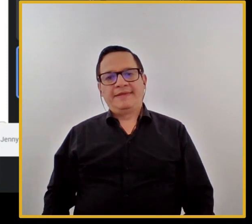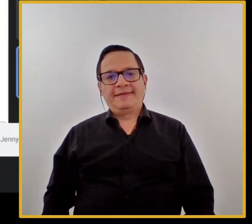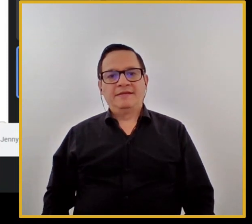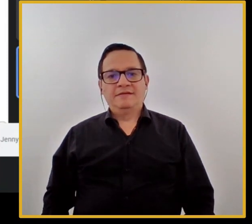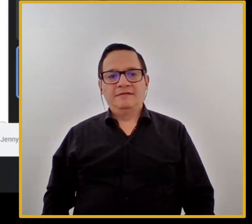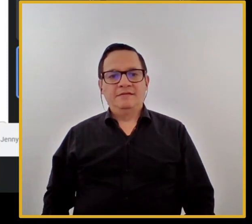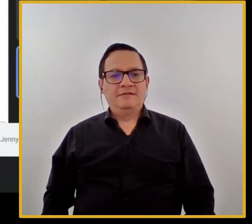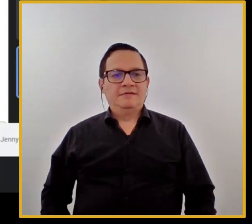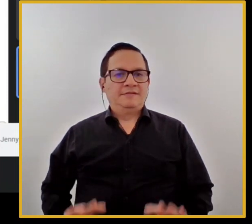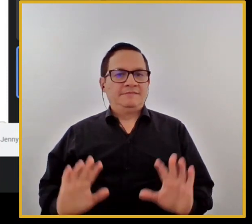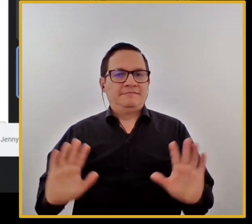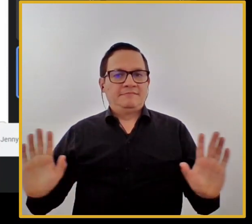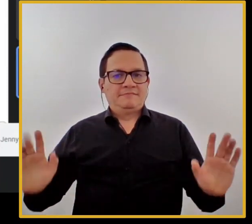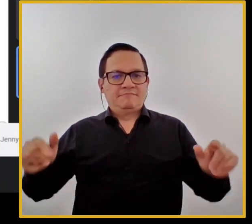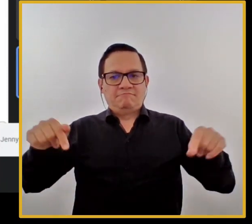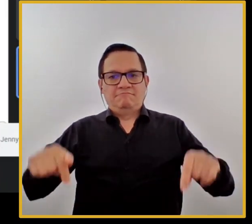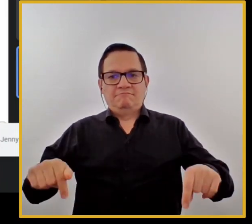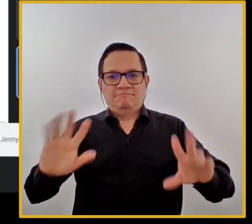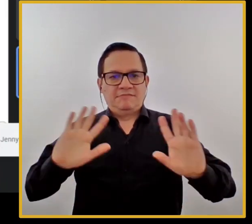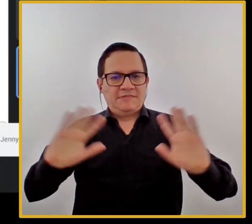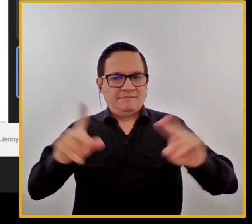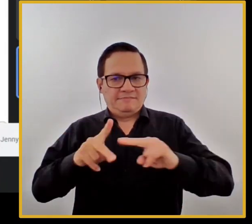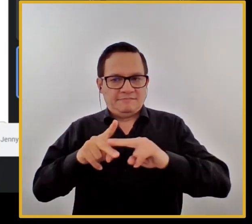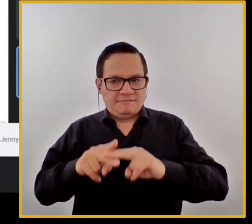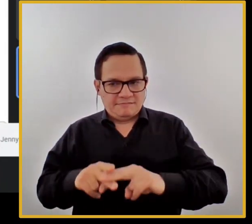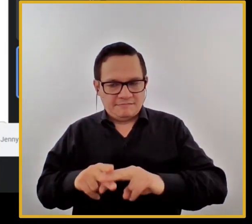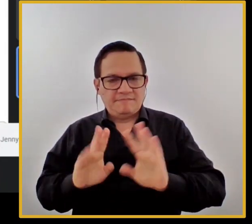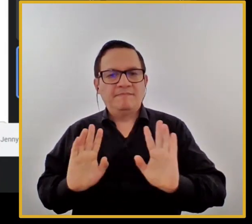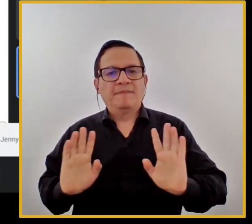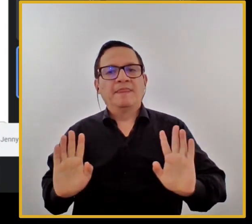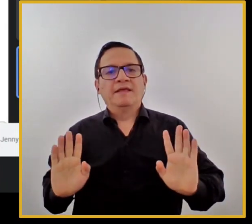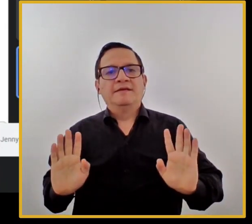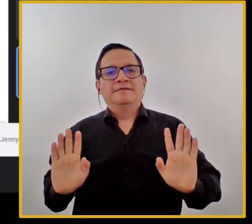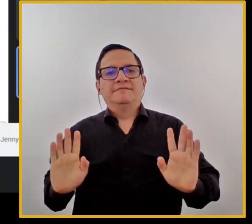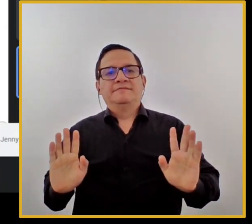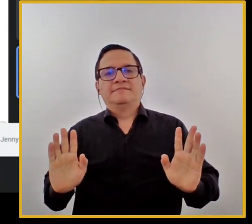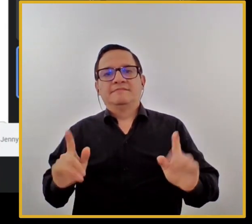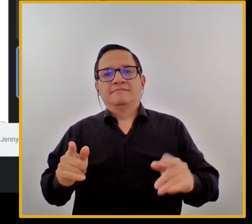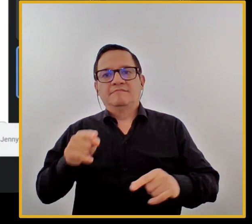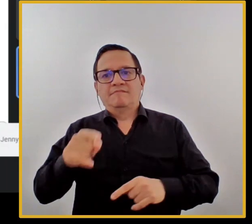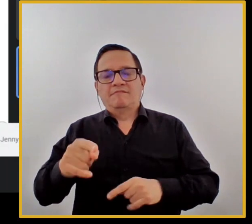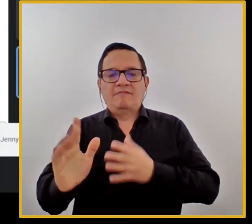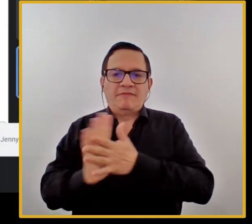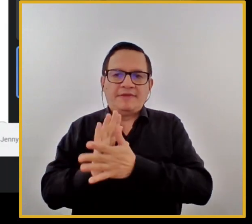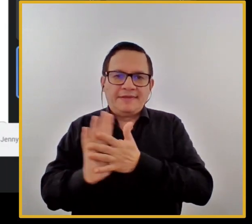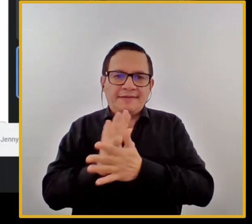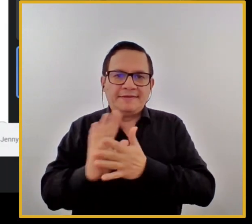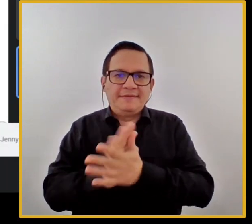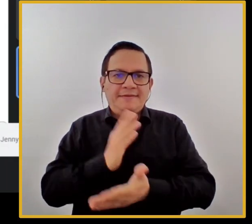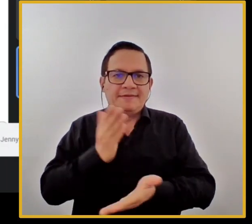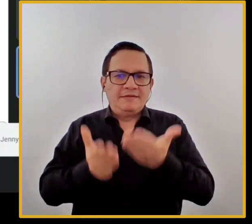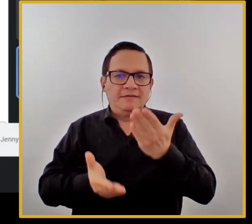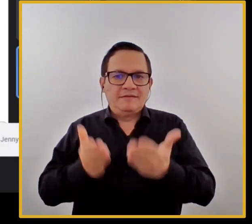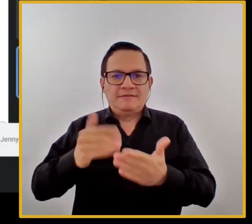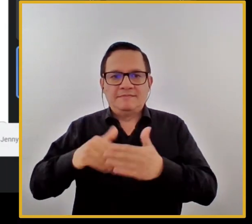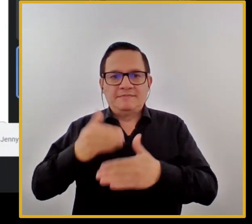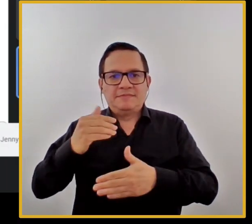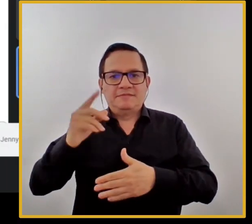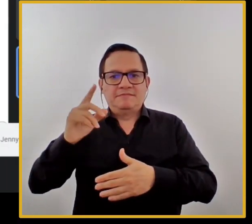Hoy por hoy pues ya pues dejamos hasta ahí, pues como se ha comentado, a